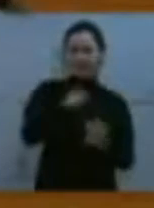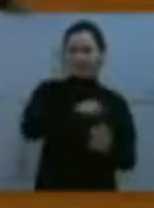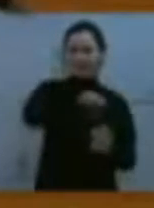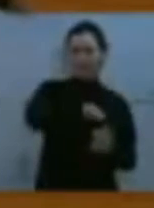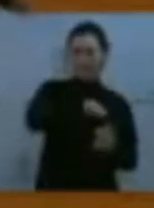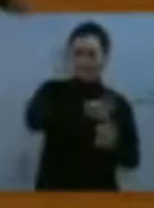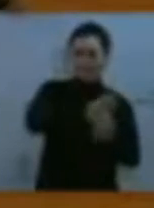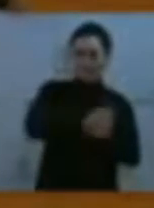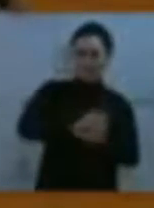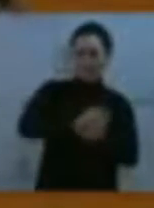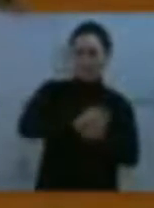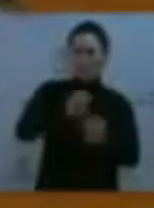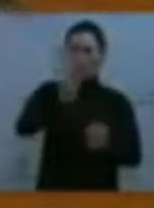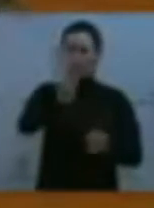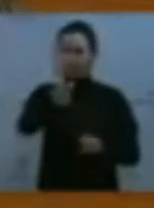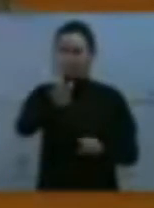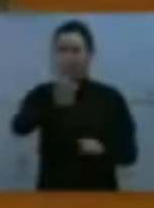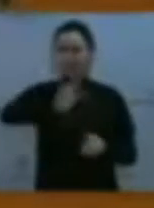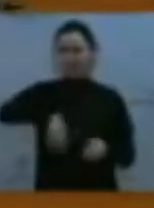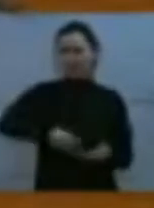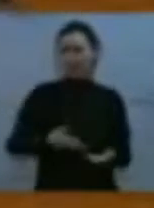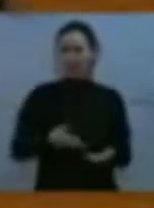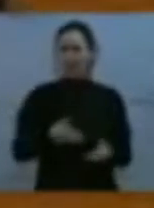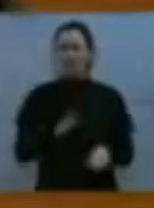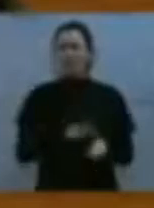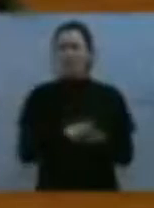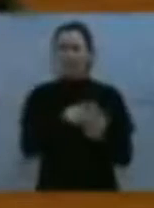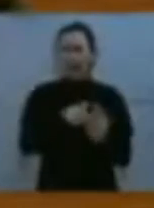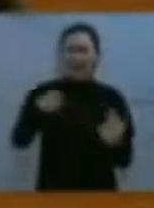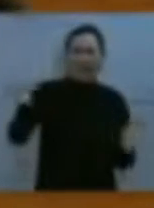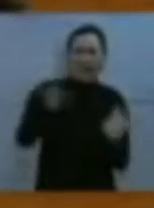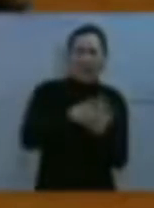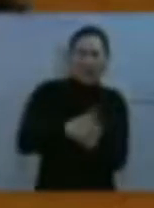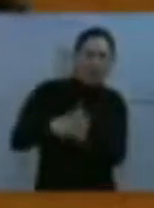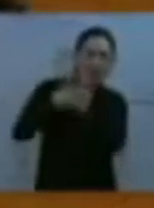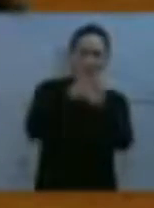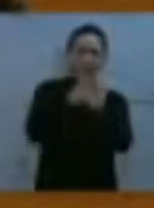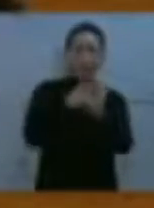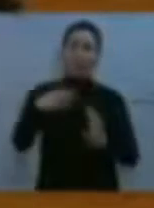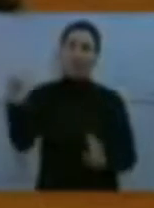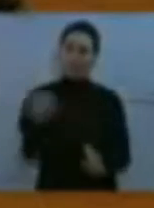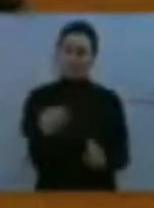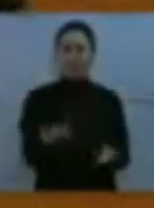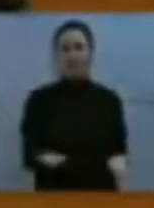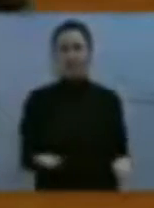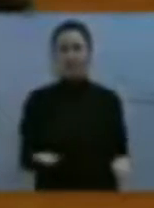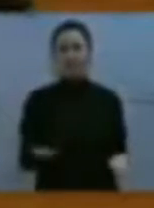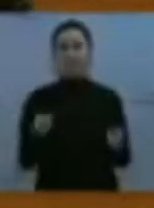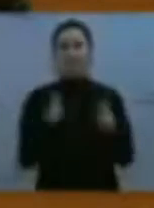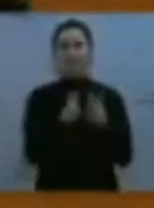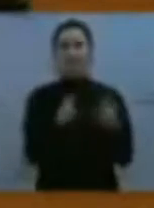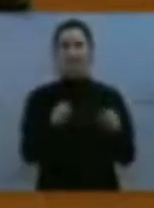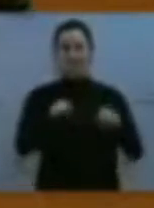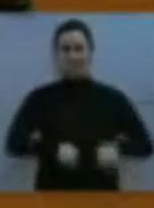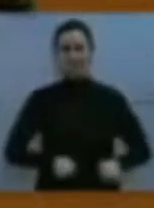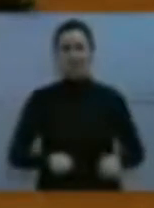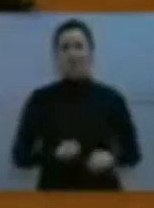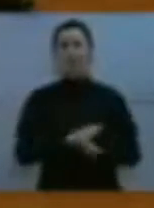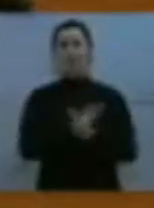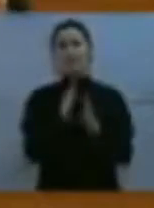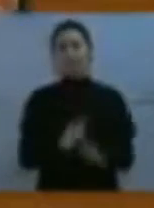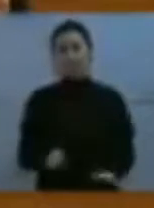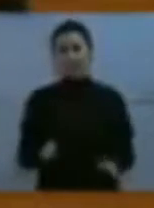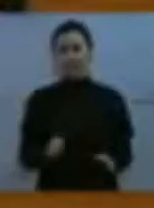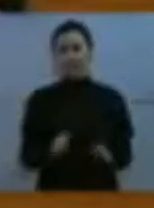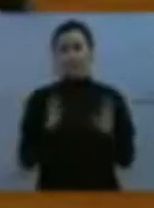de España. Todas esas cuestiones sucedieron en este país y, finalmente, el secesionismo marcó la